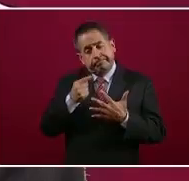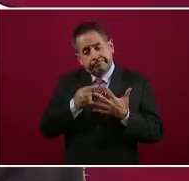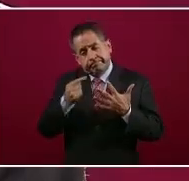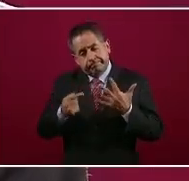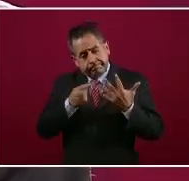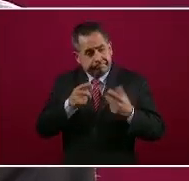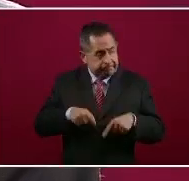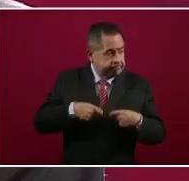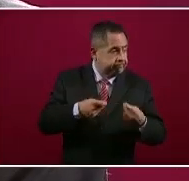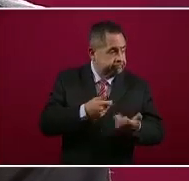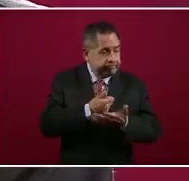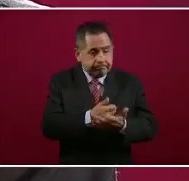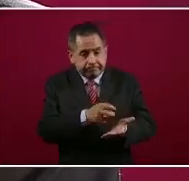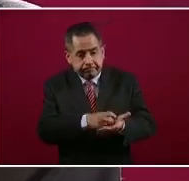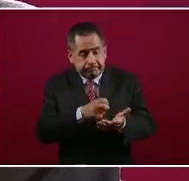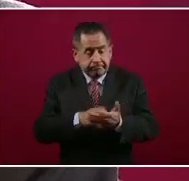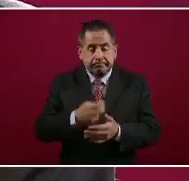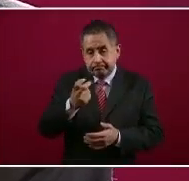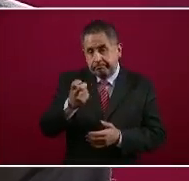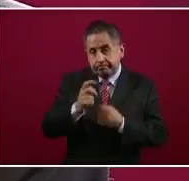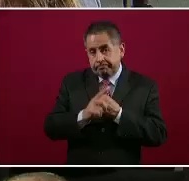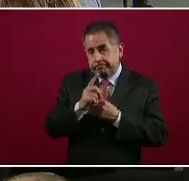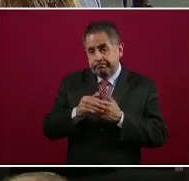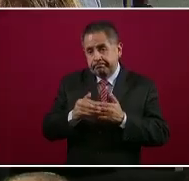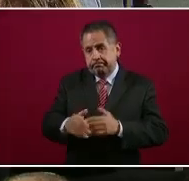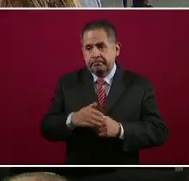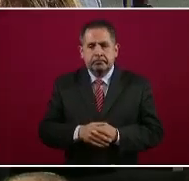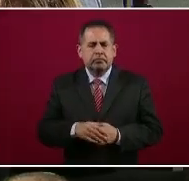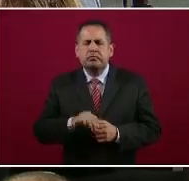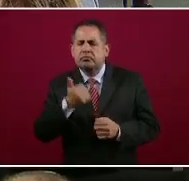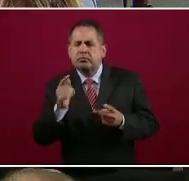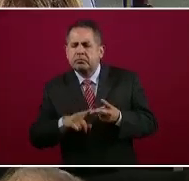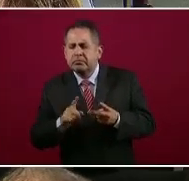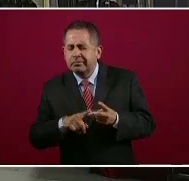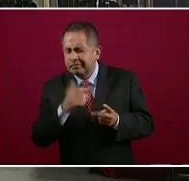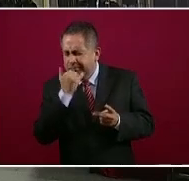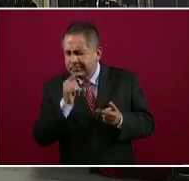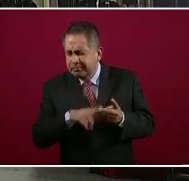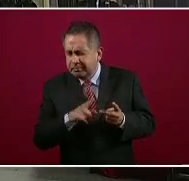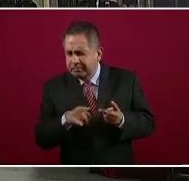este entre en tanto tu otra pregunta